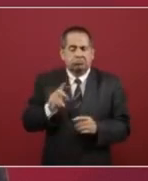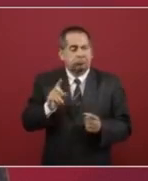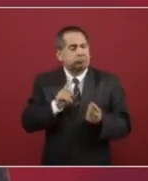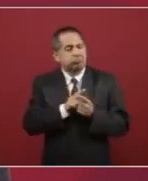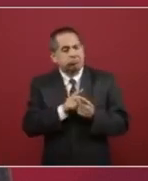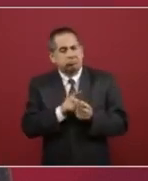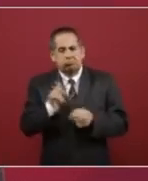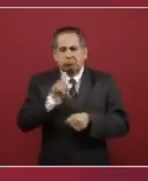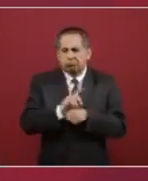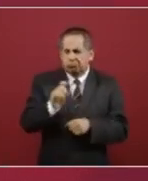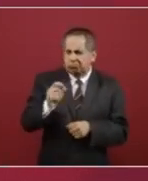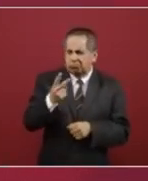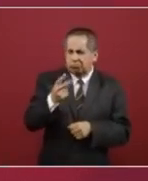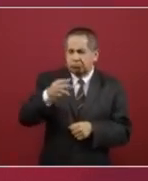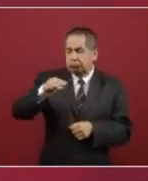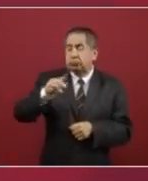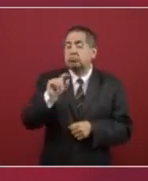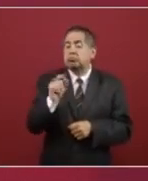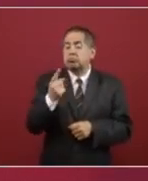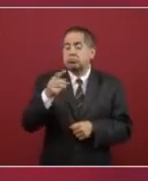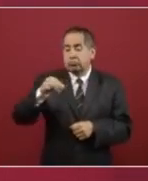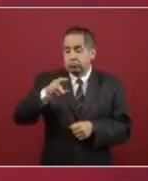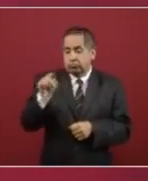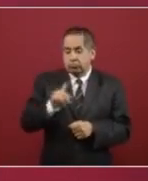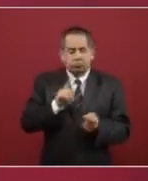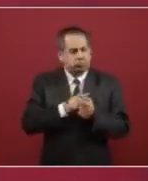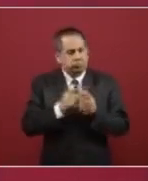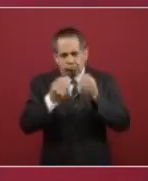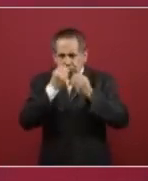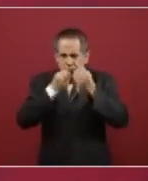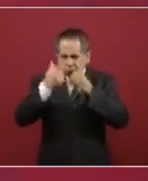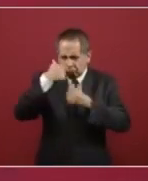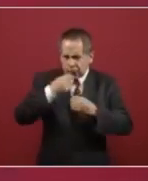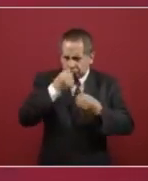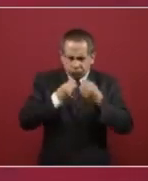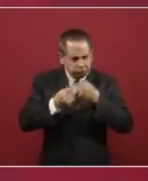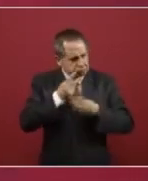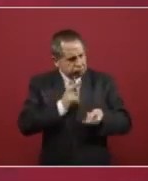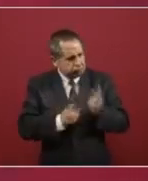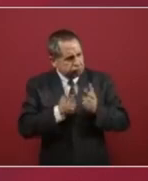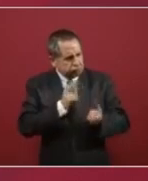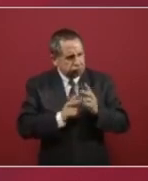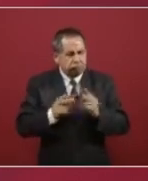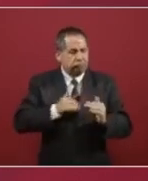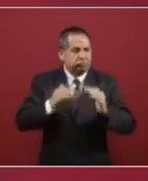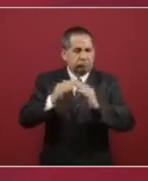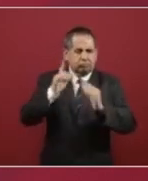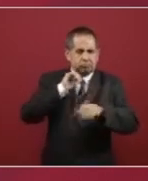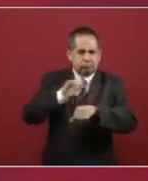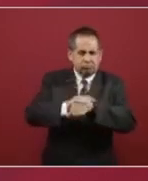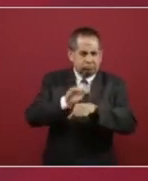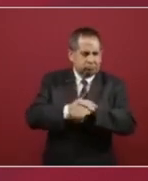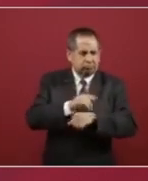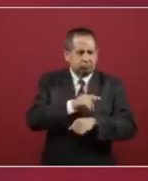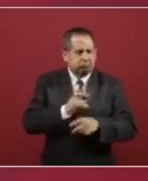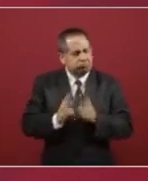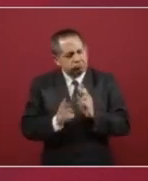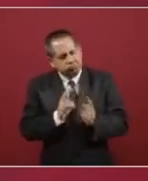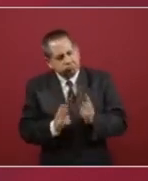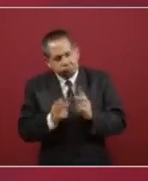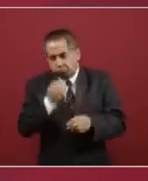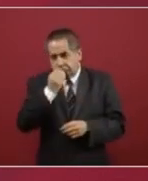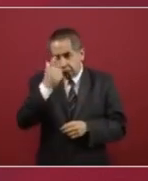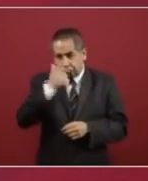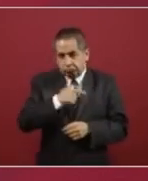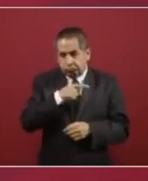un 21 de marzo, cenamos en casa de una amiga común